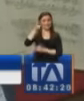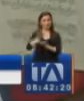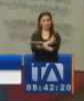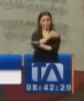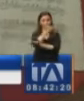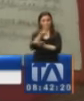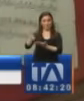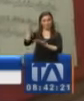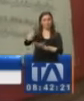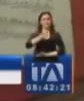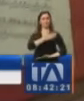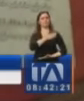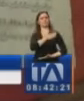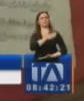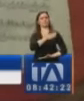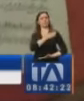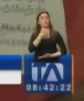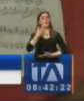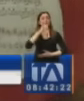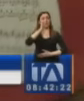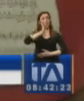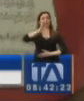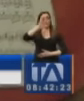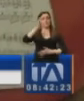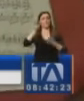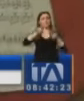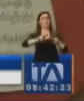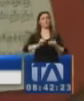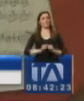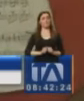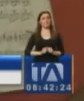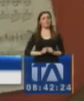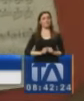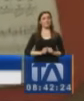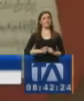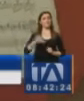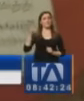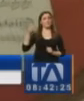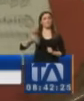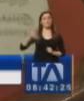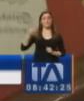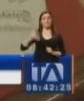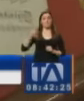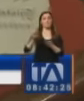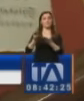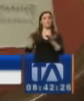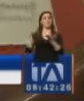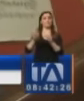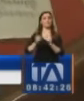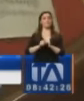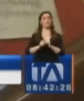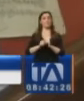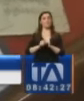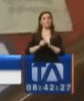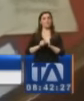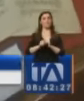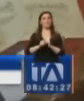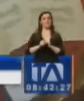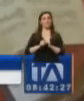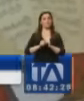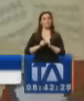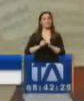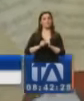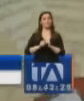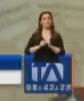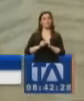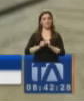del himno nacional, y por otro lado tenemos el original de mano de Juan León